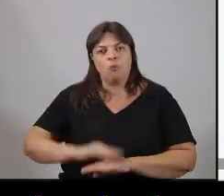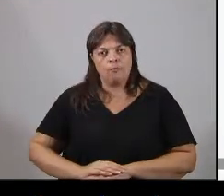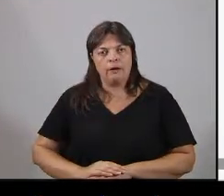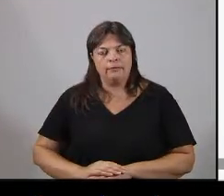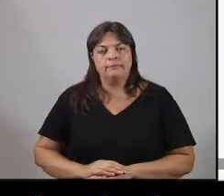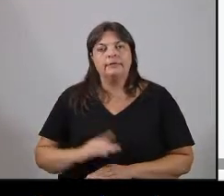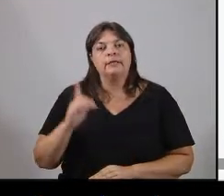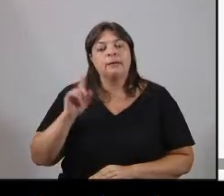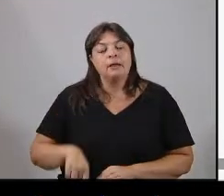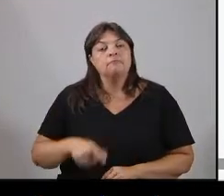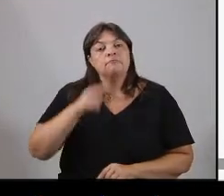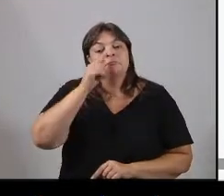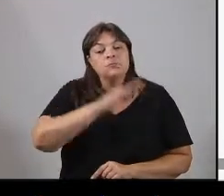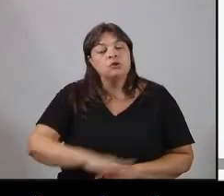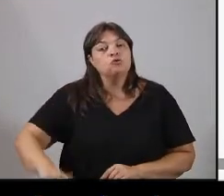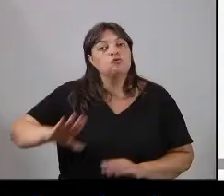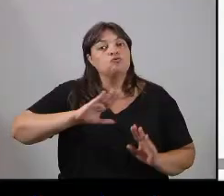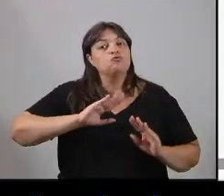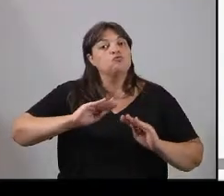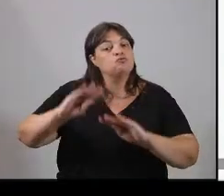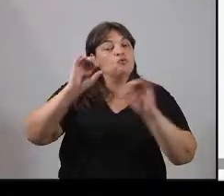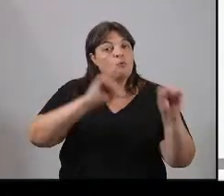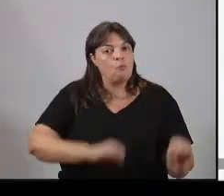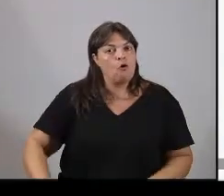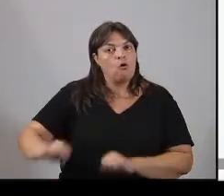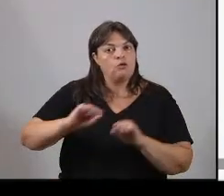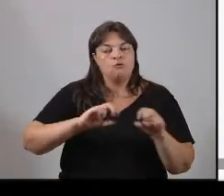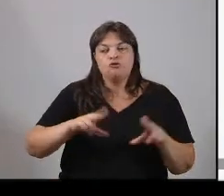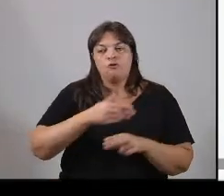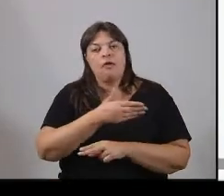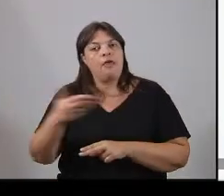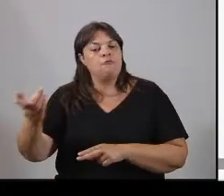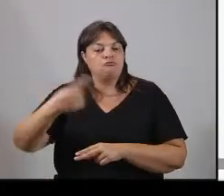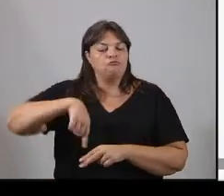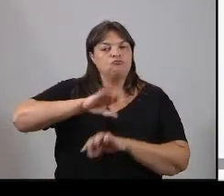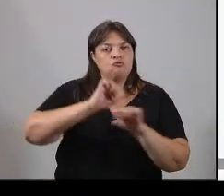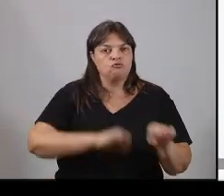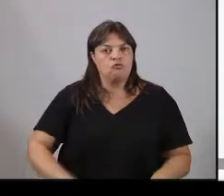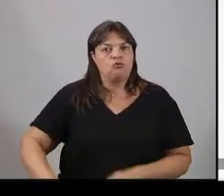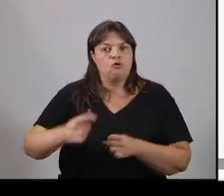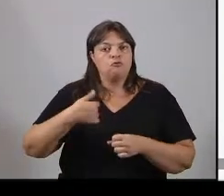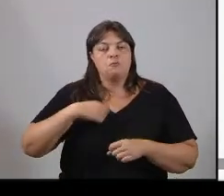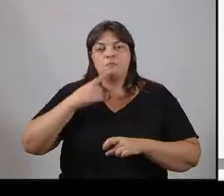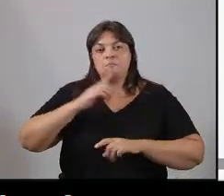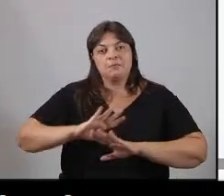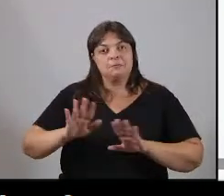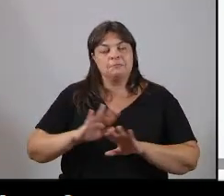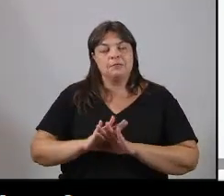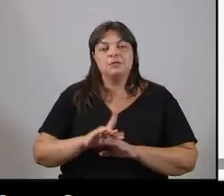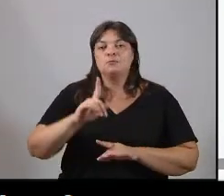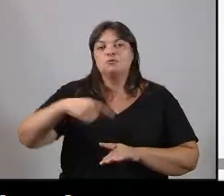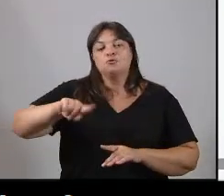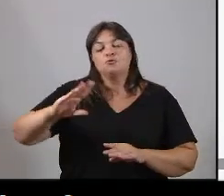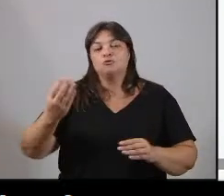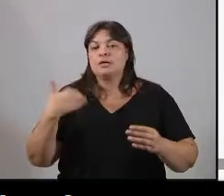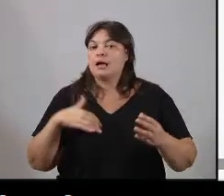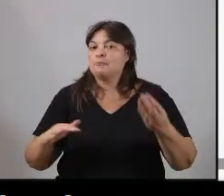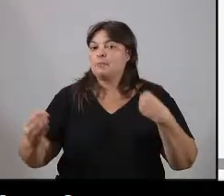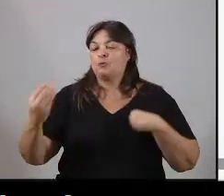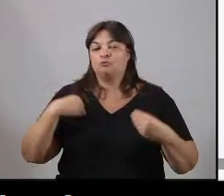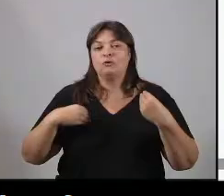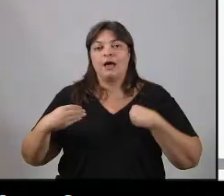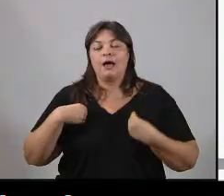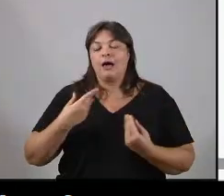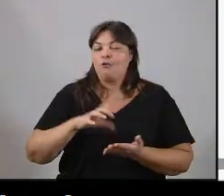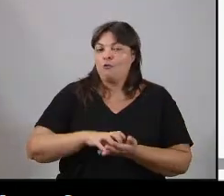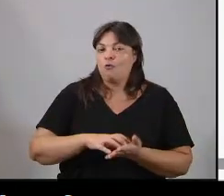y protege a lo más preciado de cualquier sociedad. Es todo por mi parte, quedo a su disposición ya para atender cualquier